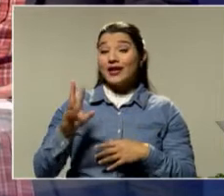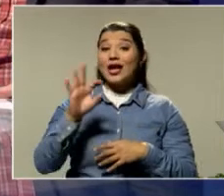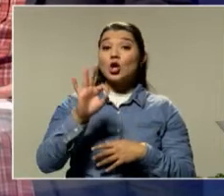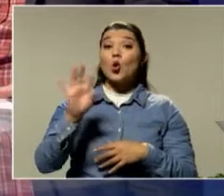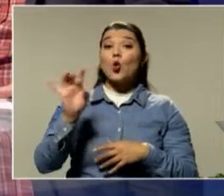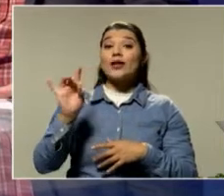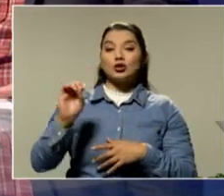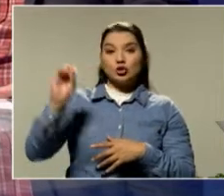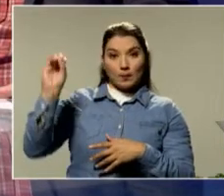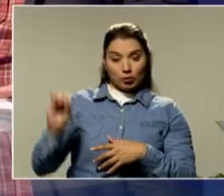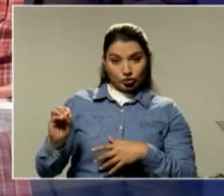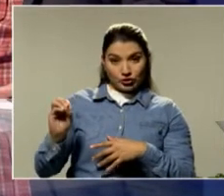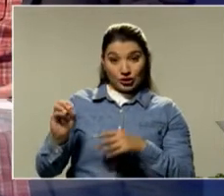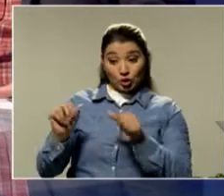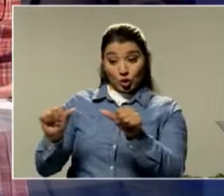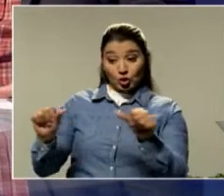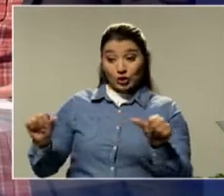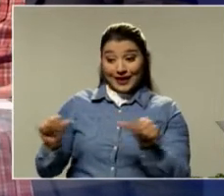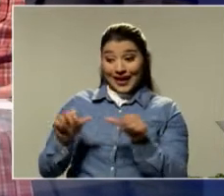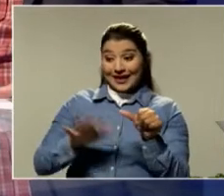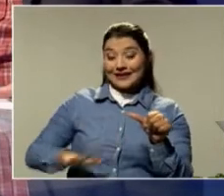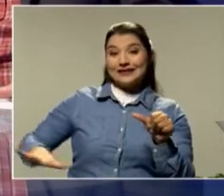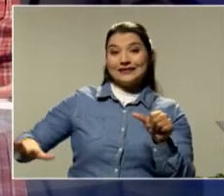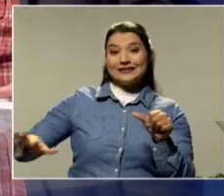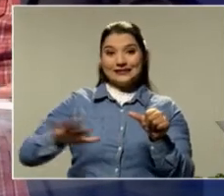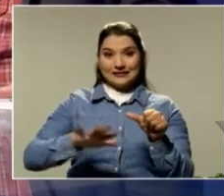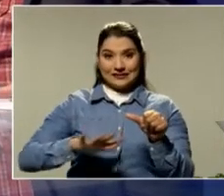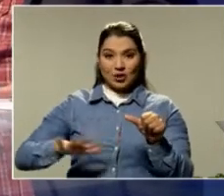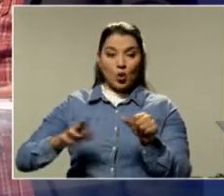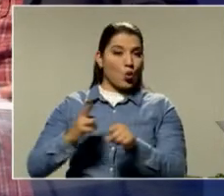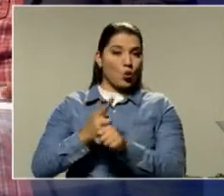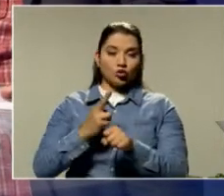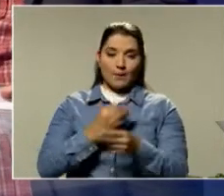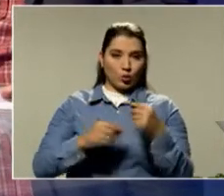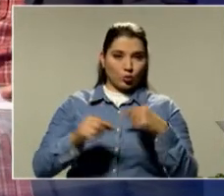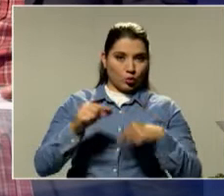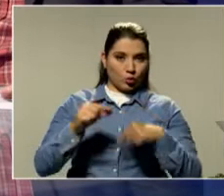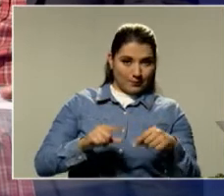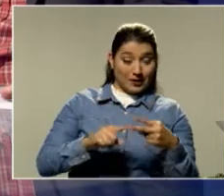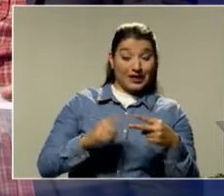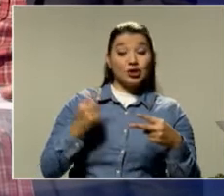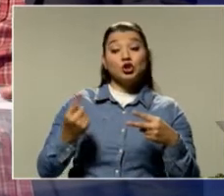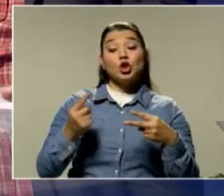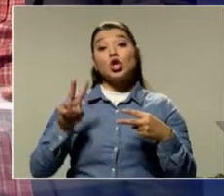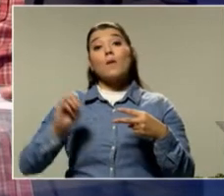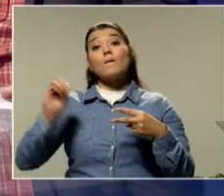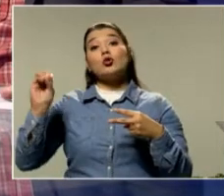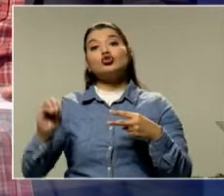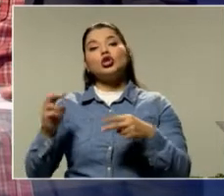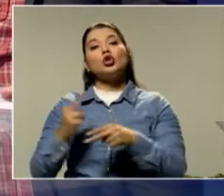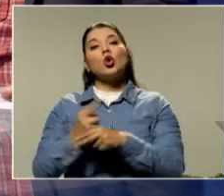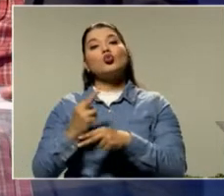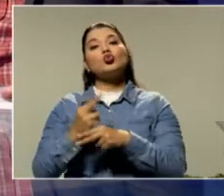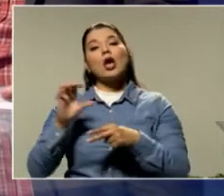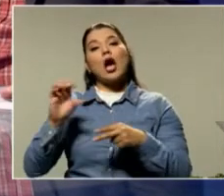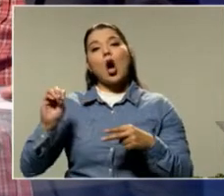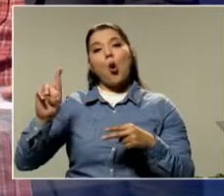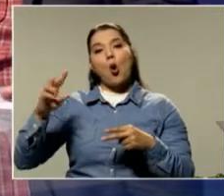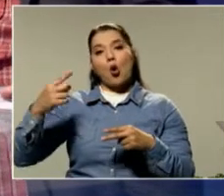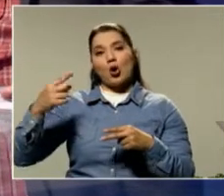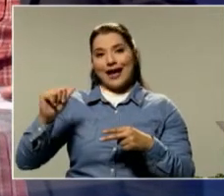98% del área agrícola es convencional, solo un 2% del área agrícola es de agricultura orgánica. Y